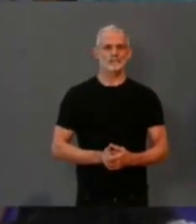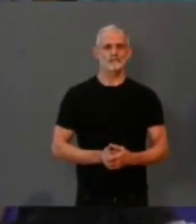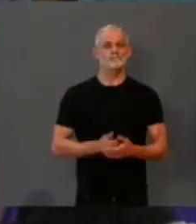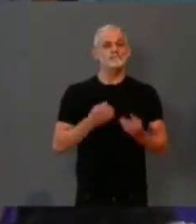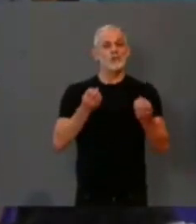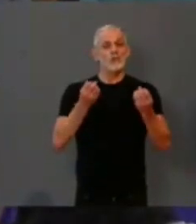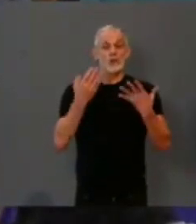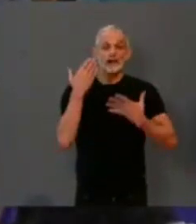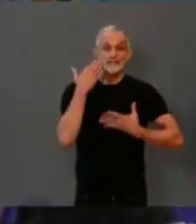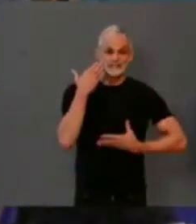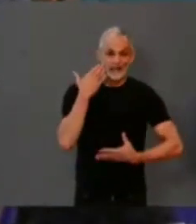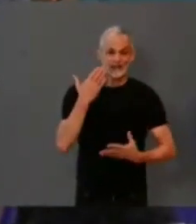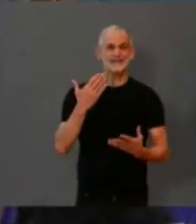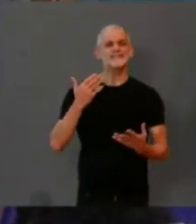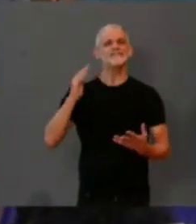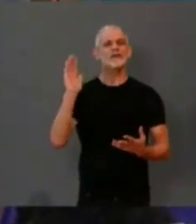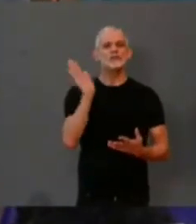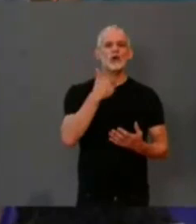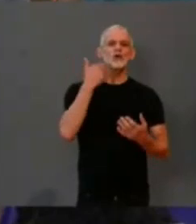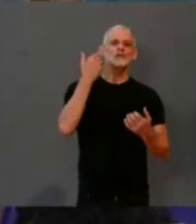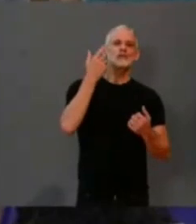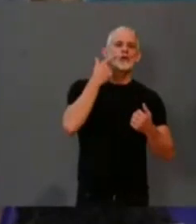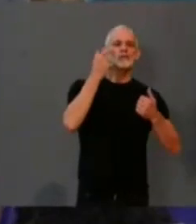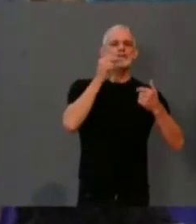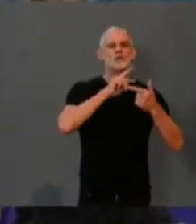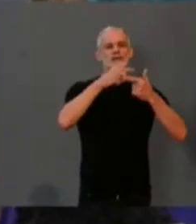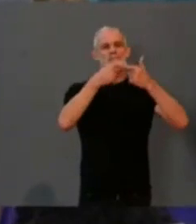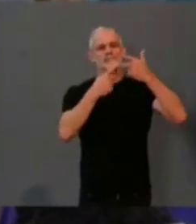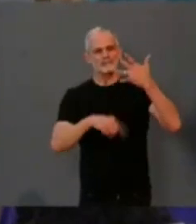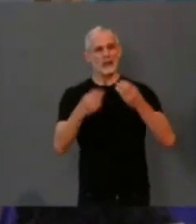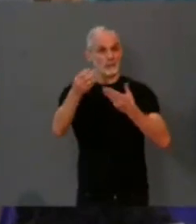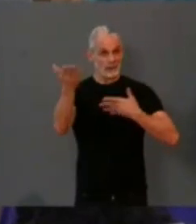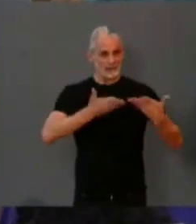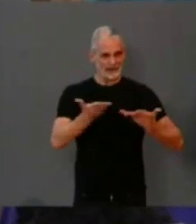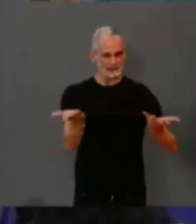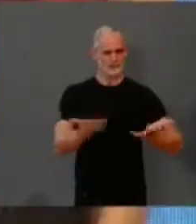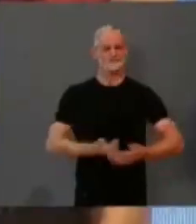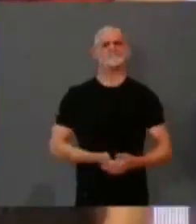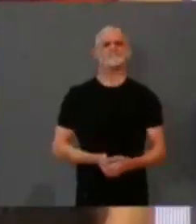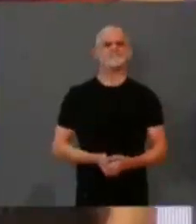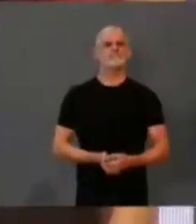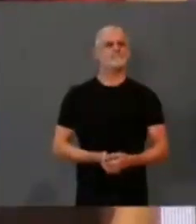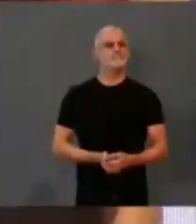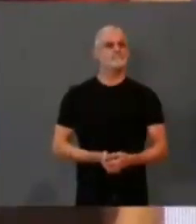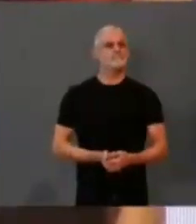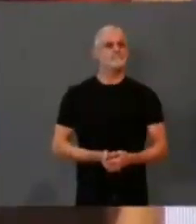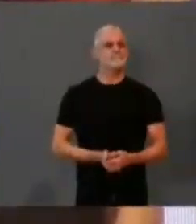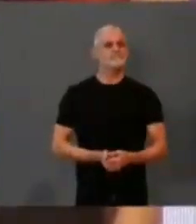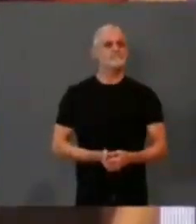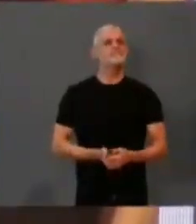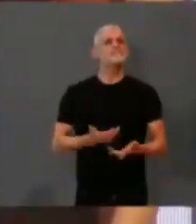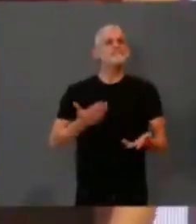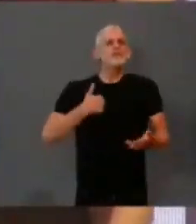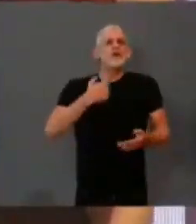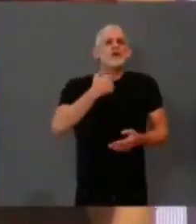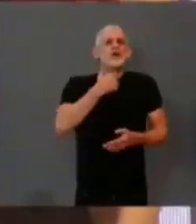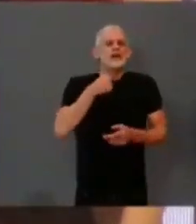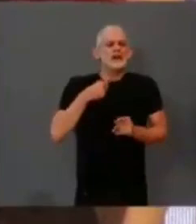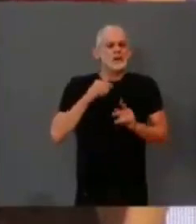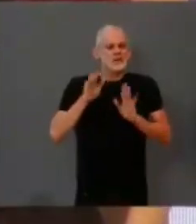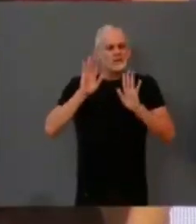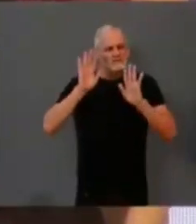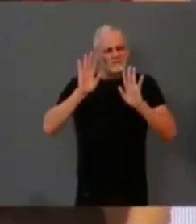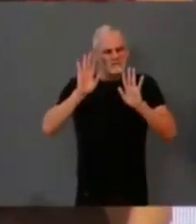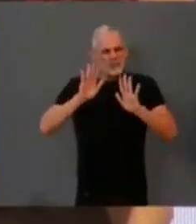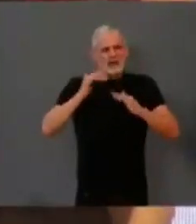Buenas tardes a todos todas todas bienvenidos quiero parar un segundo